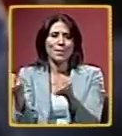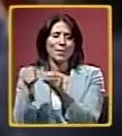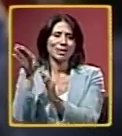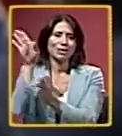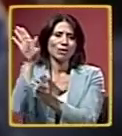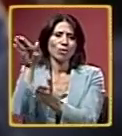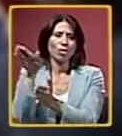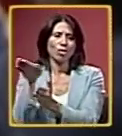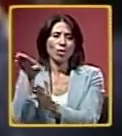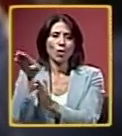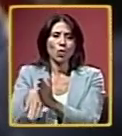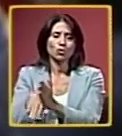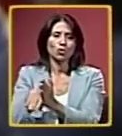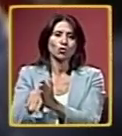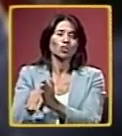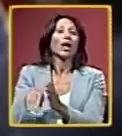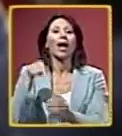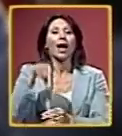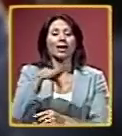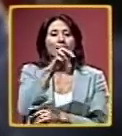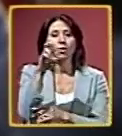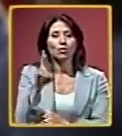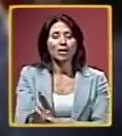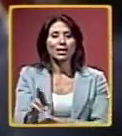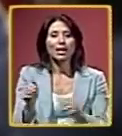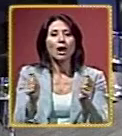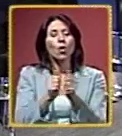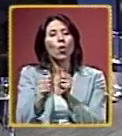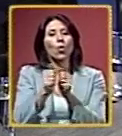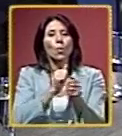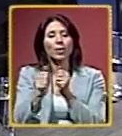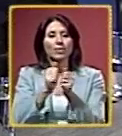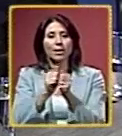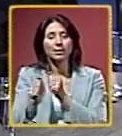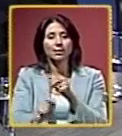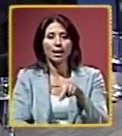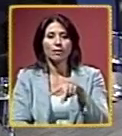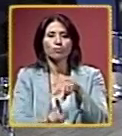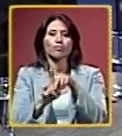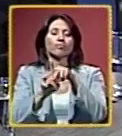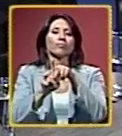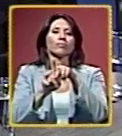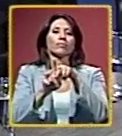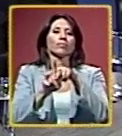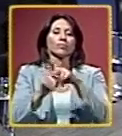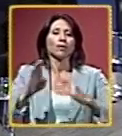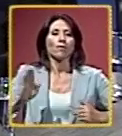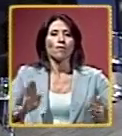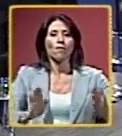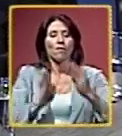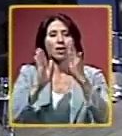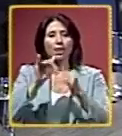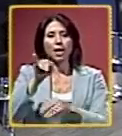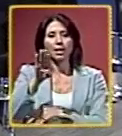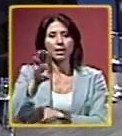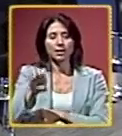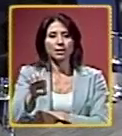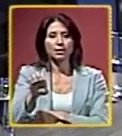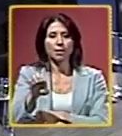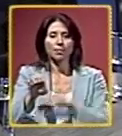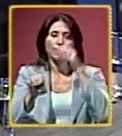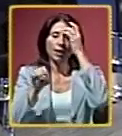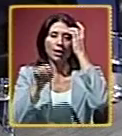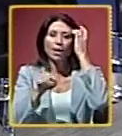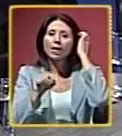aquí en Costa Rica, con competencia que se genera frente al ICE, ¿verdad? Generada incluso por empresas